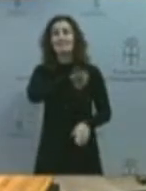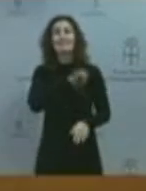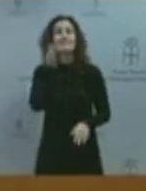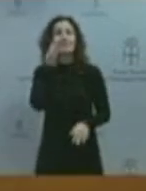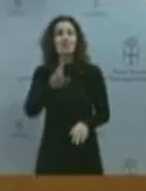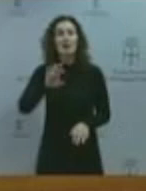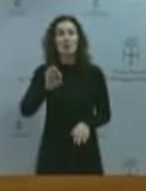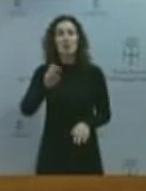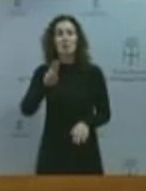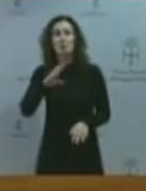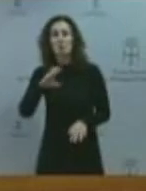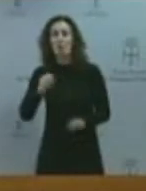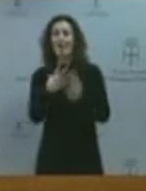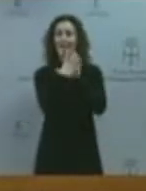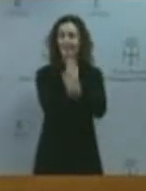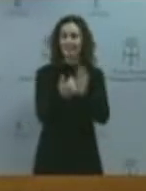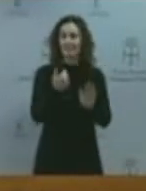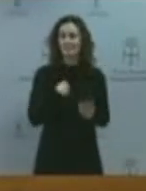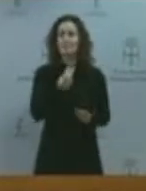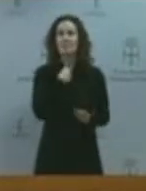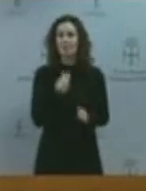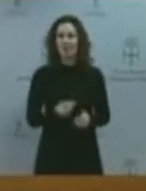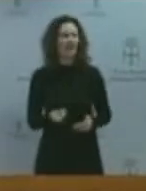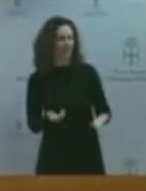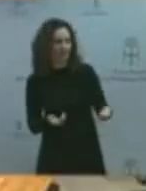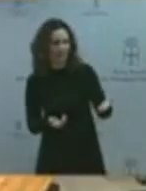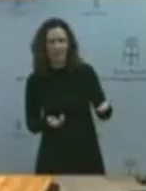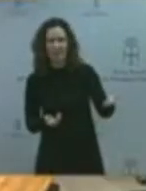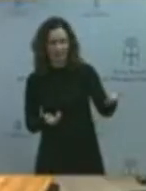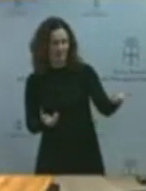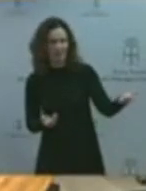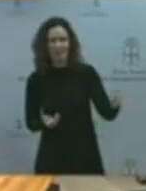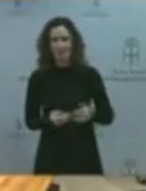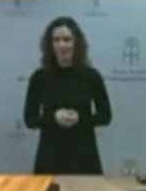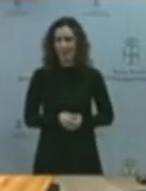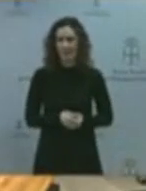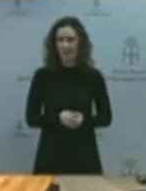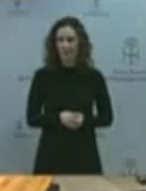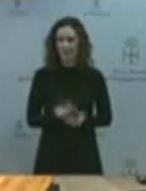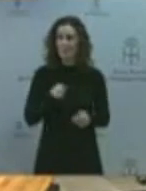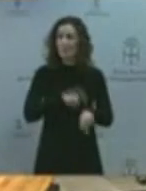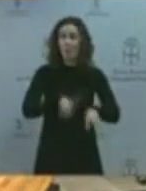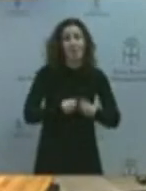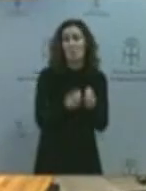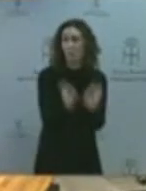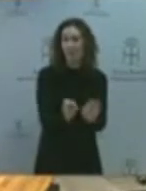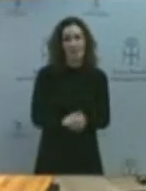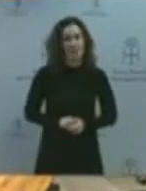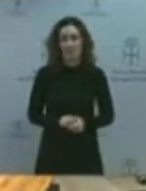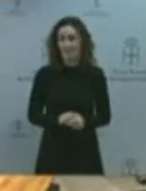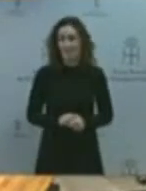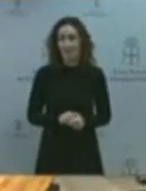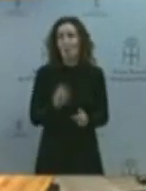vou terminar. Un segundito. Lo tiene que hacer en el mismo tiempo. ¿No va a tener otros 4 minutos añadidos? Selo,